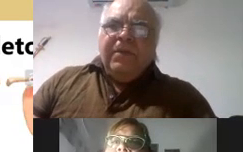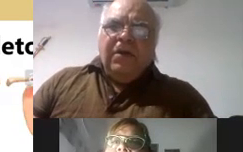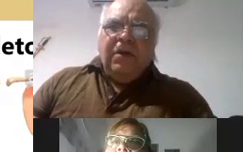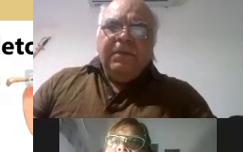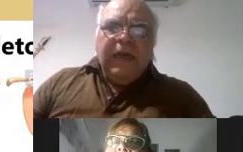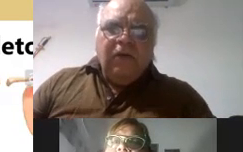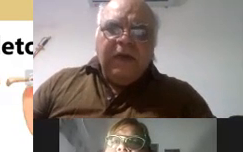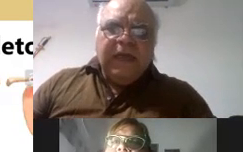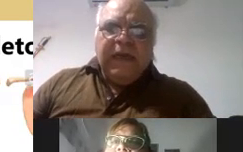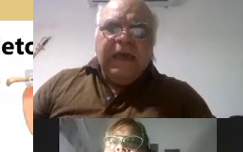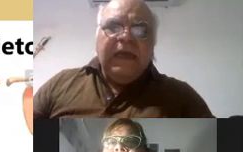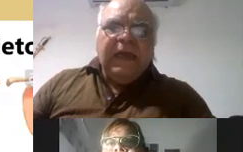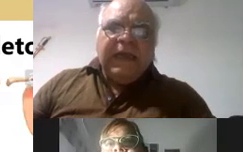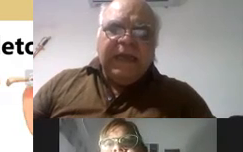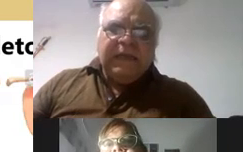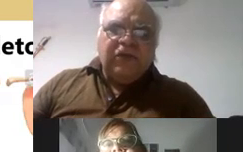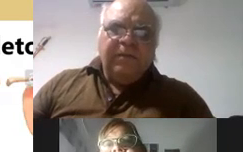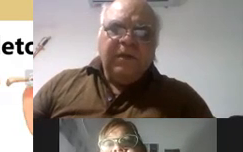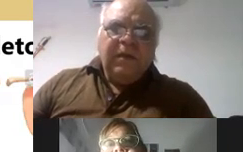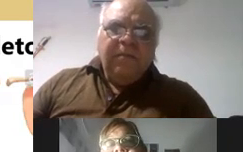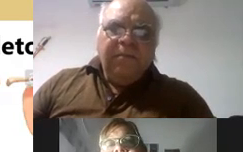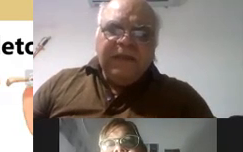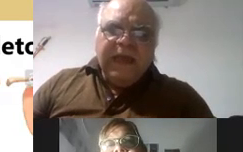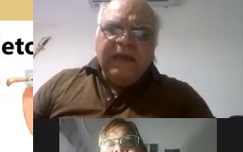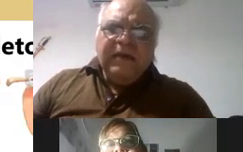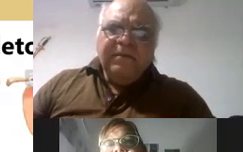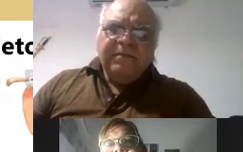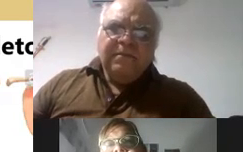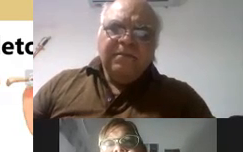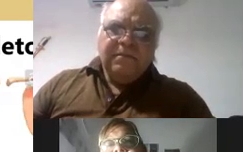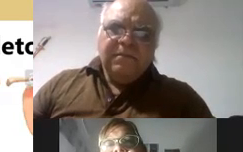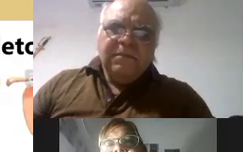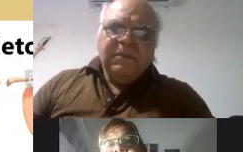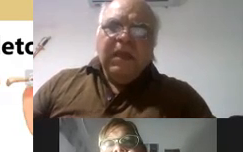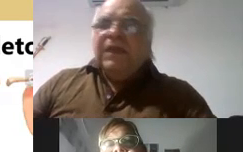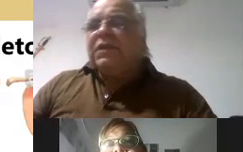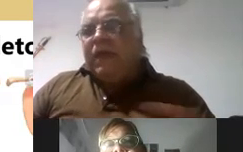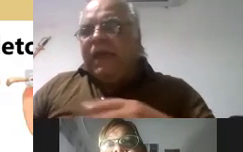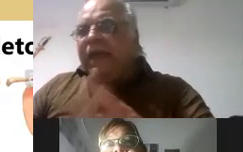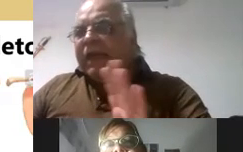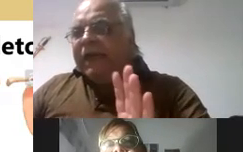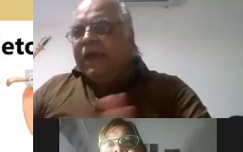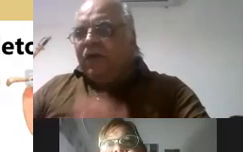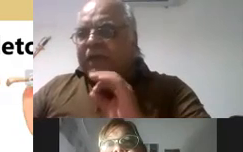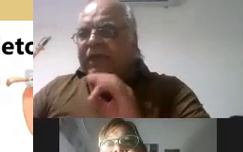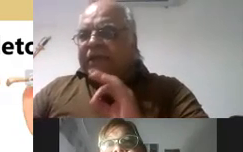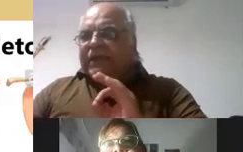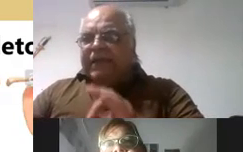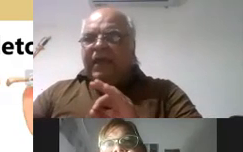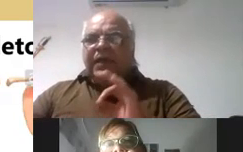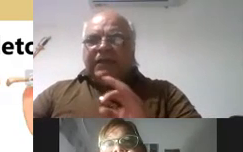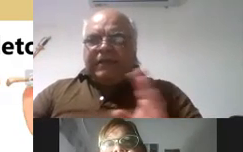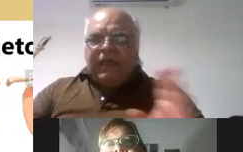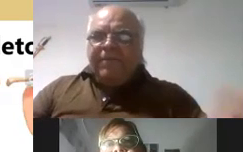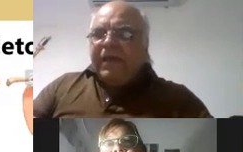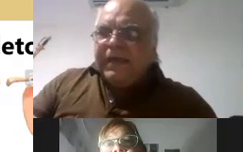En cambio, en el esqueleto medial, estas son líneas generales, no quiere decir que